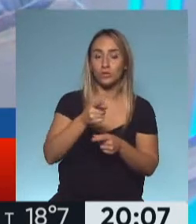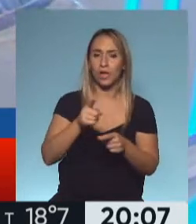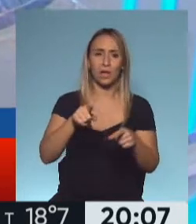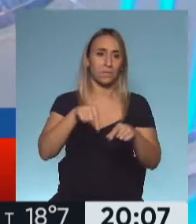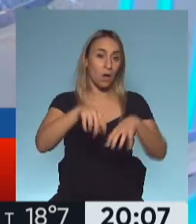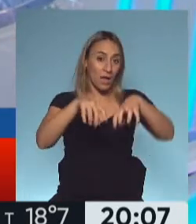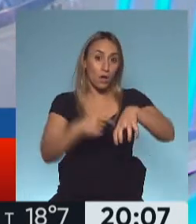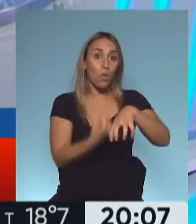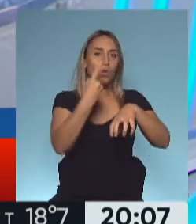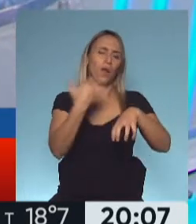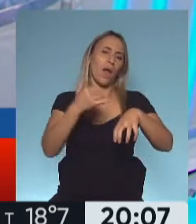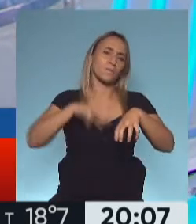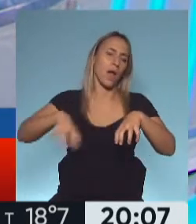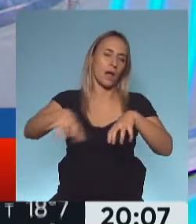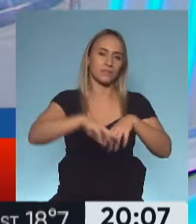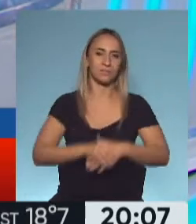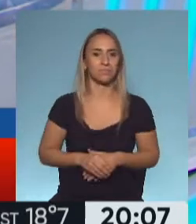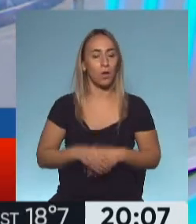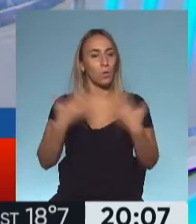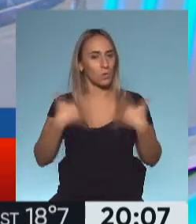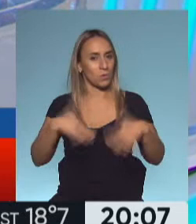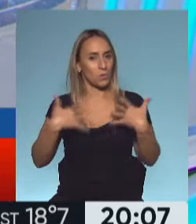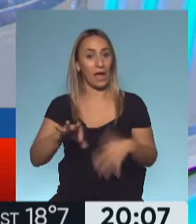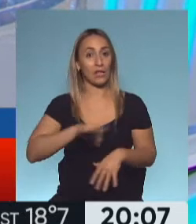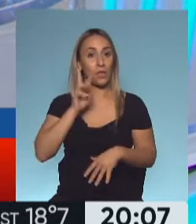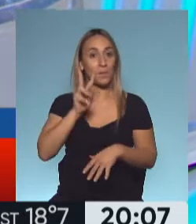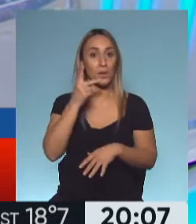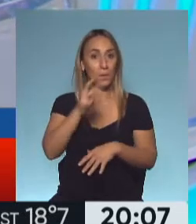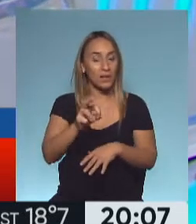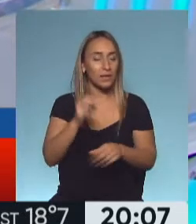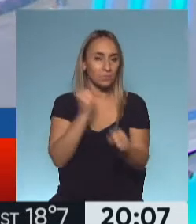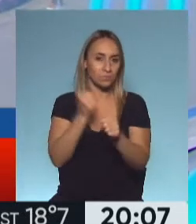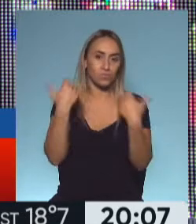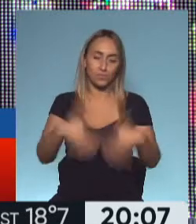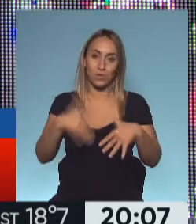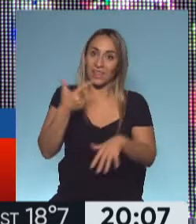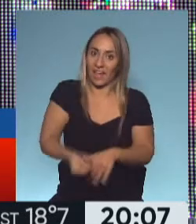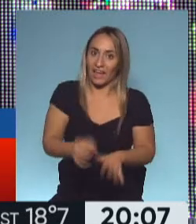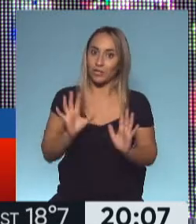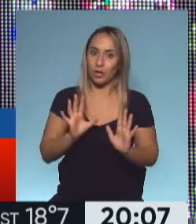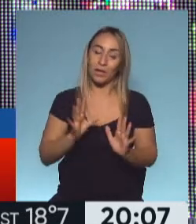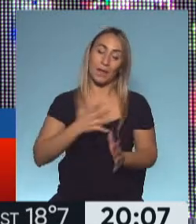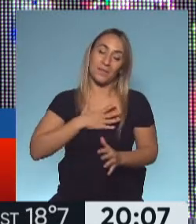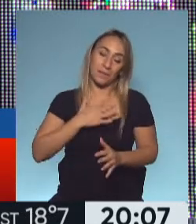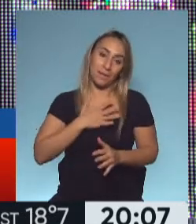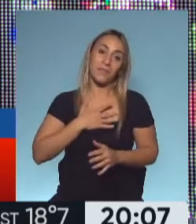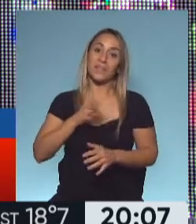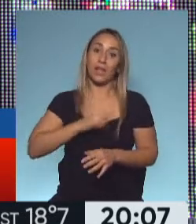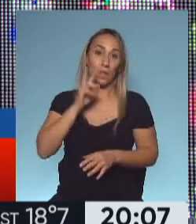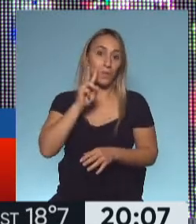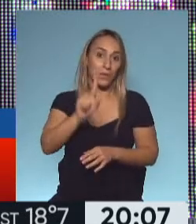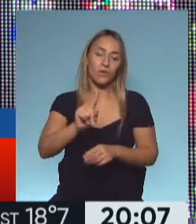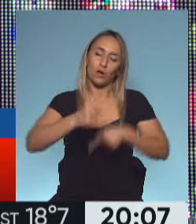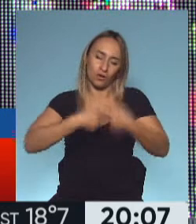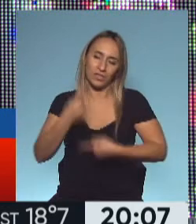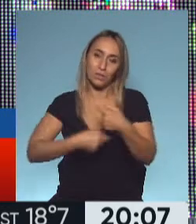Muy bien. Bueno, Guillermo, has tenido un trabajo fuerte en el 2020, lamentablemente seguirá. trabajo fuerte en 2021. Para todos ustedes